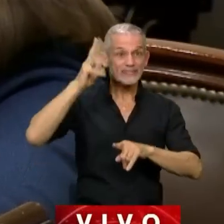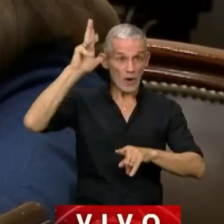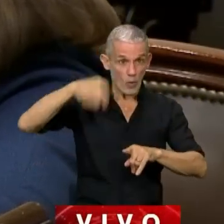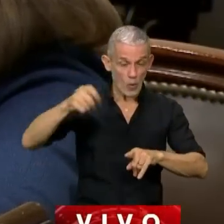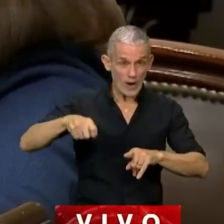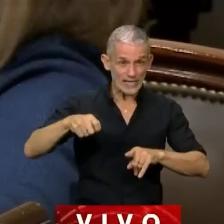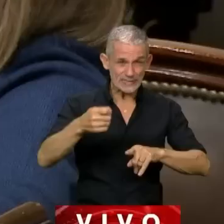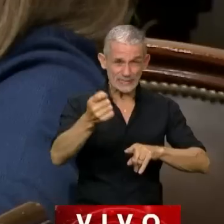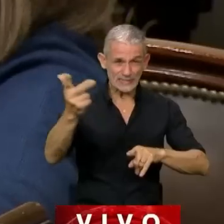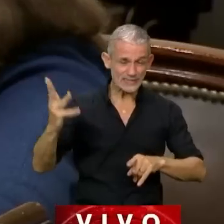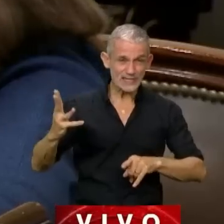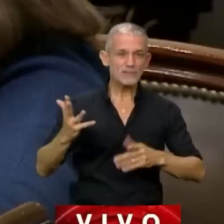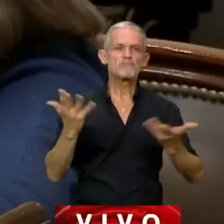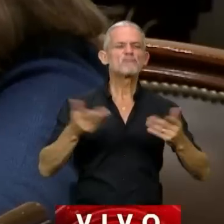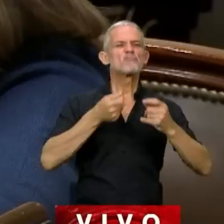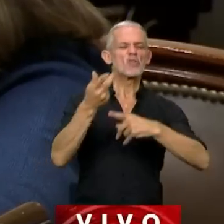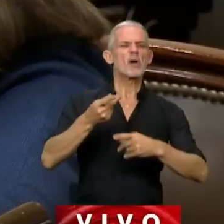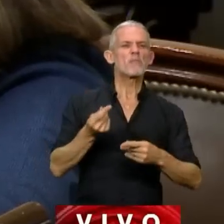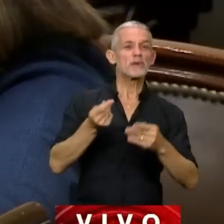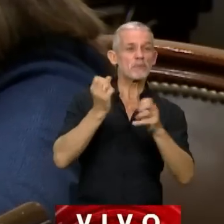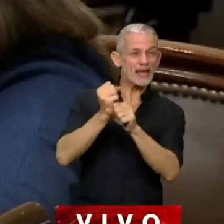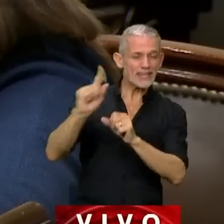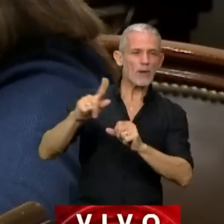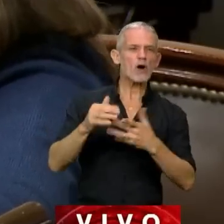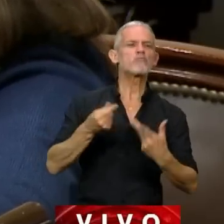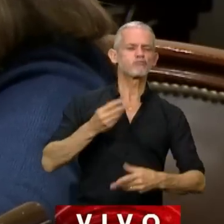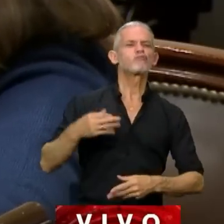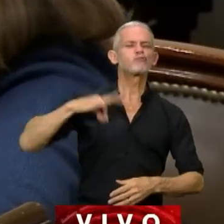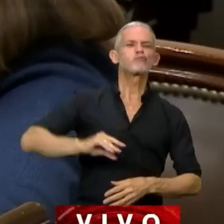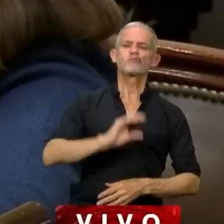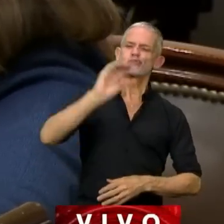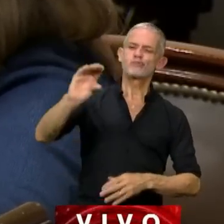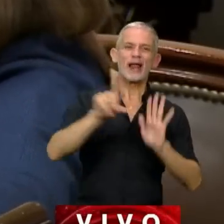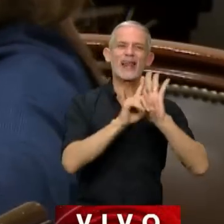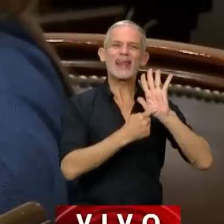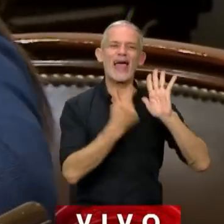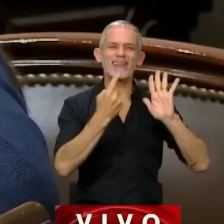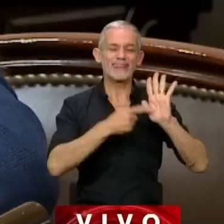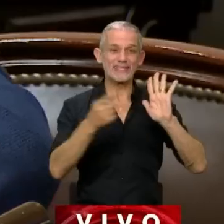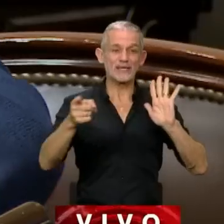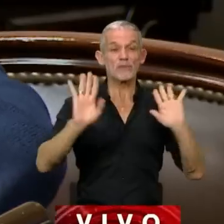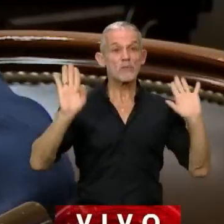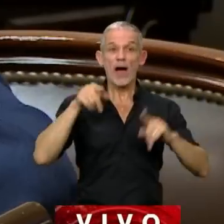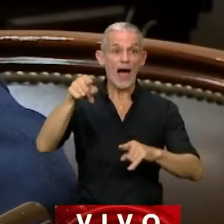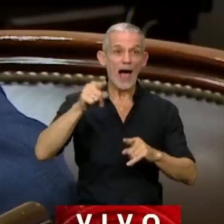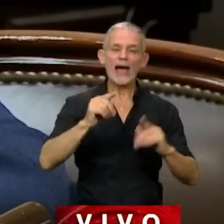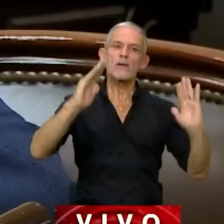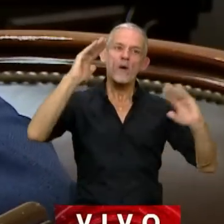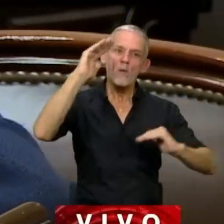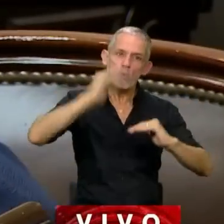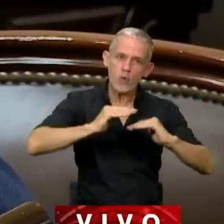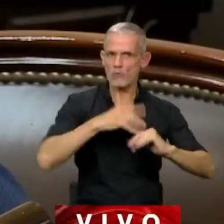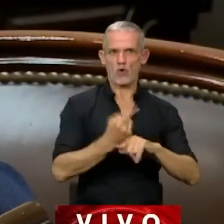jueces recibirán por sus servicios una compensación que determina la ley y que no podrá ser